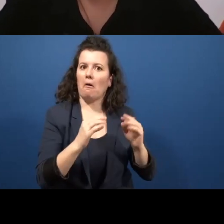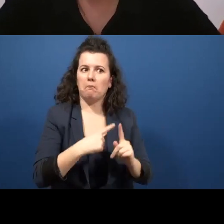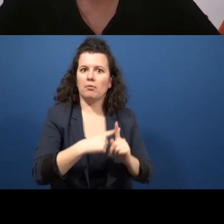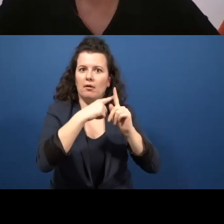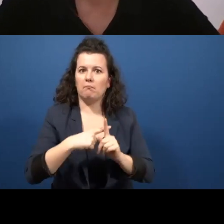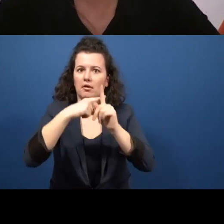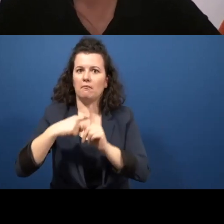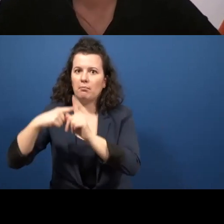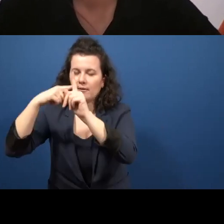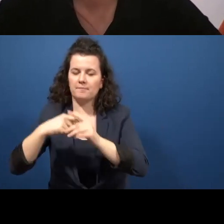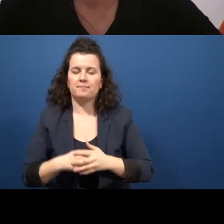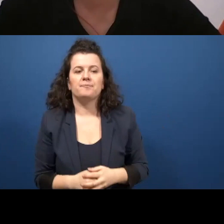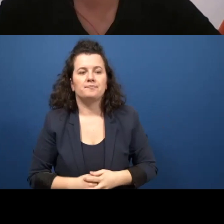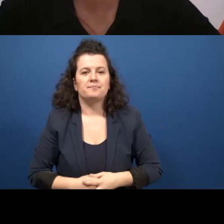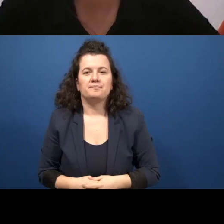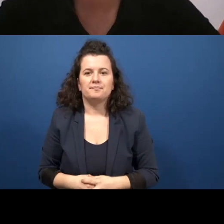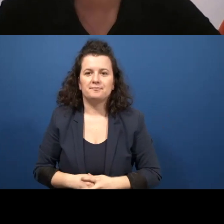máster europeo.